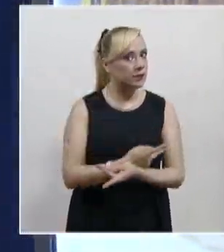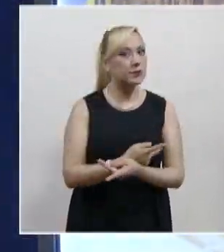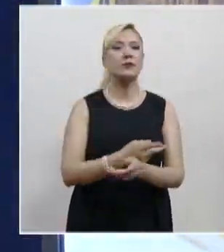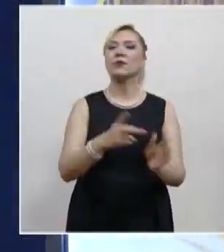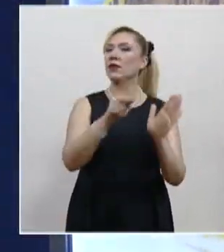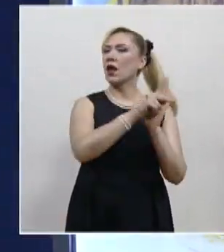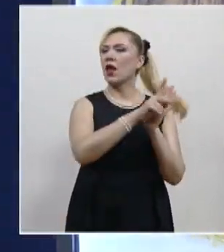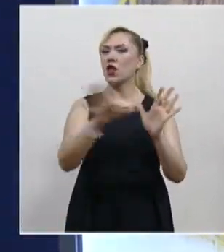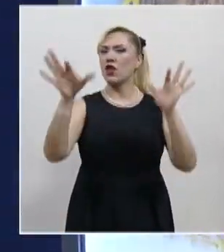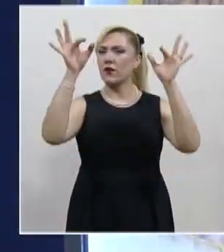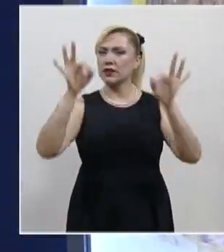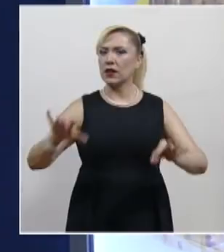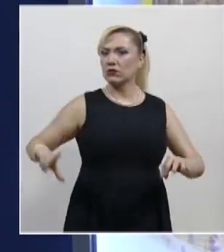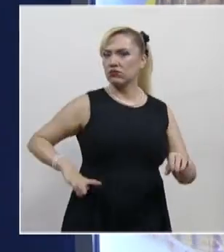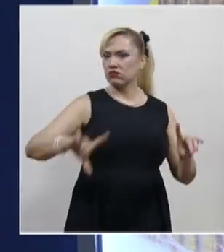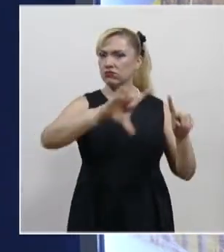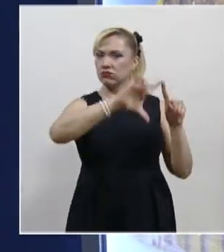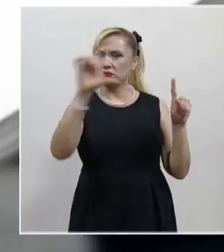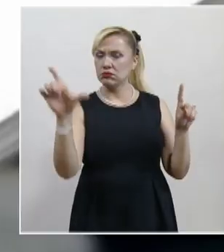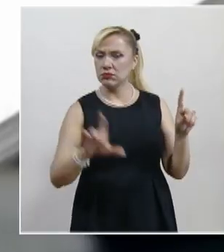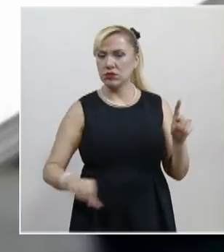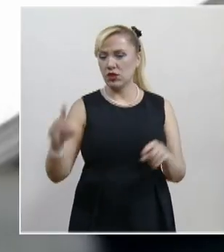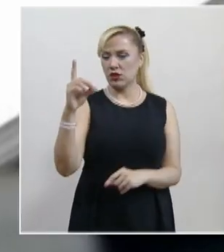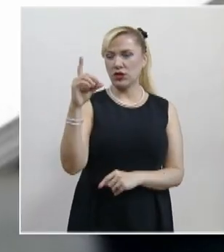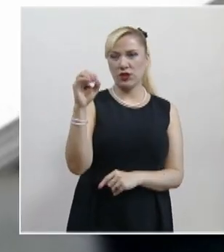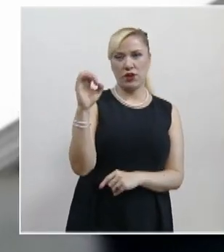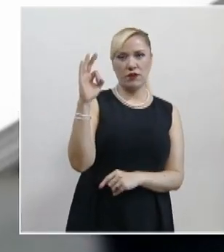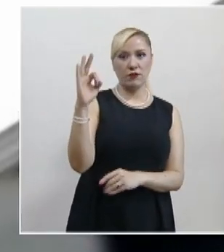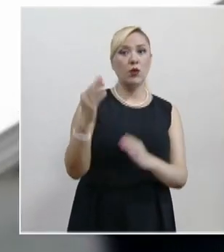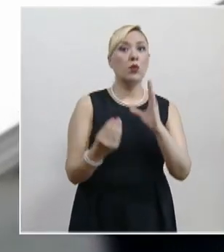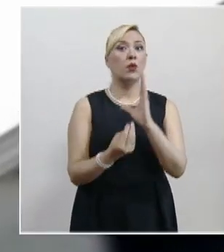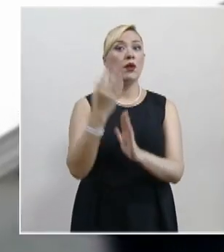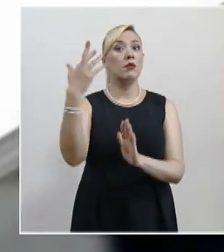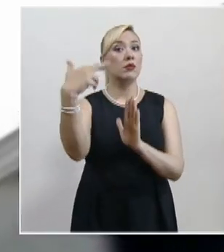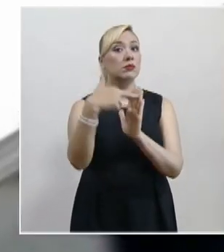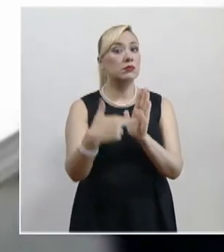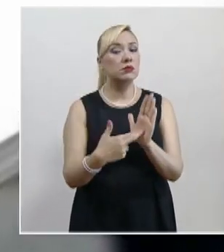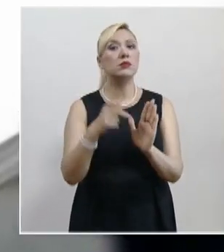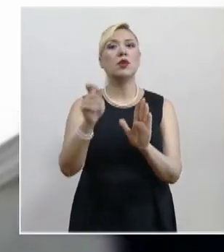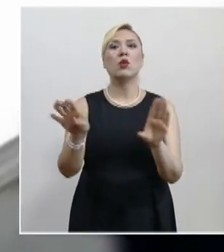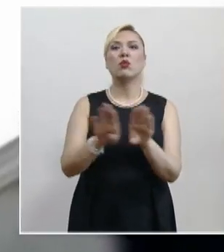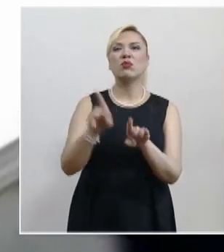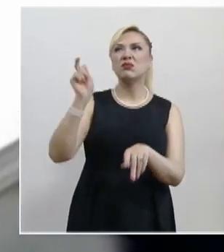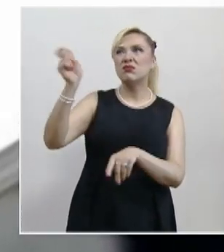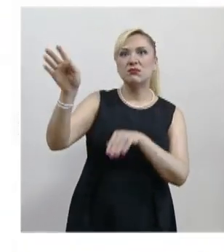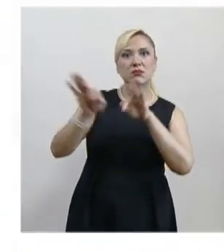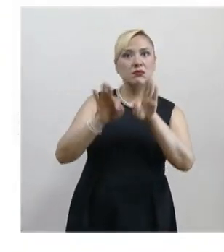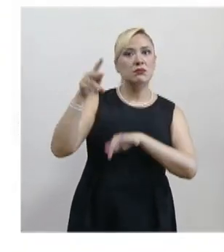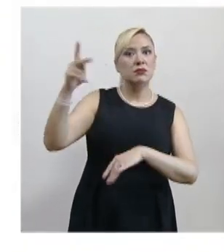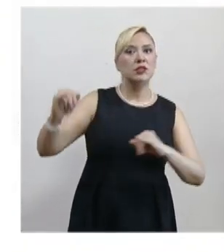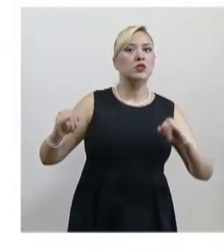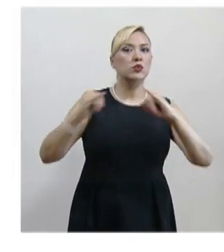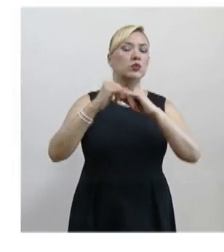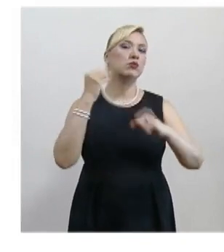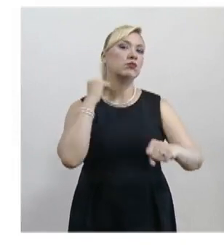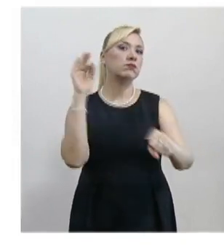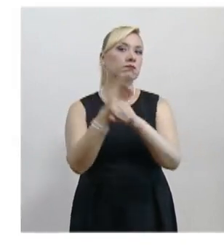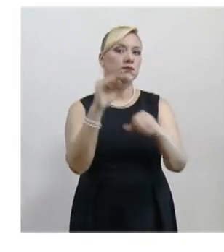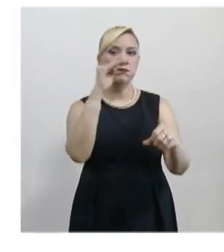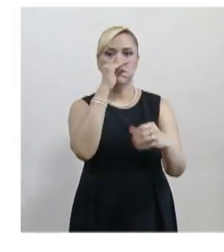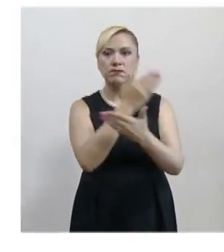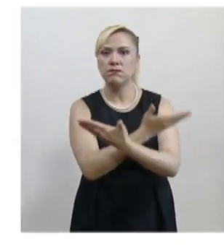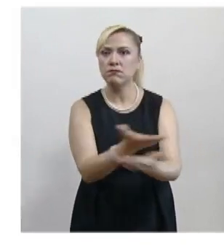Diario Oficial de la Federación fueron publicados los lineamientos que precisan las actividades y funciones de la Defensoría Pública Electoral, la cual tiene